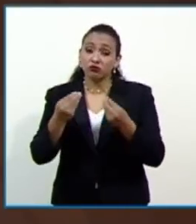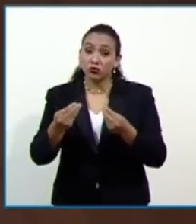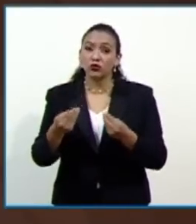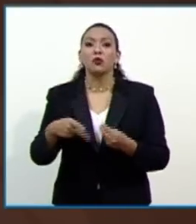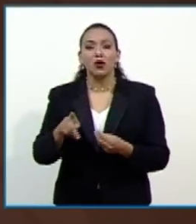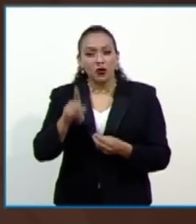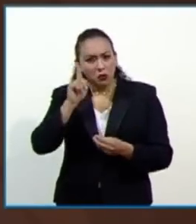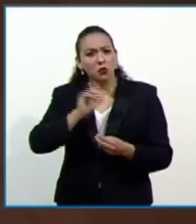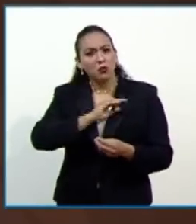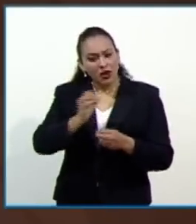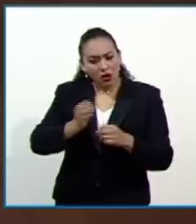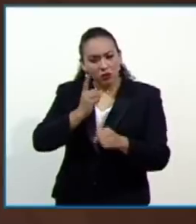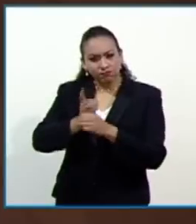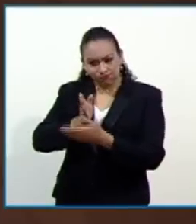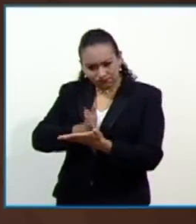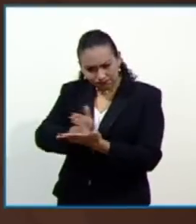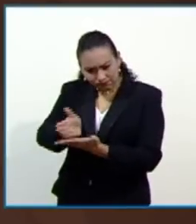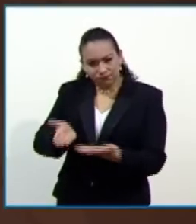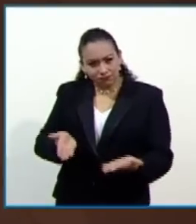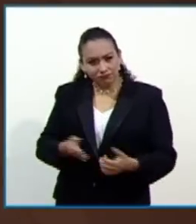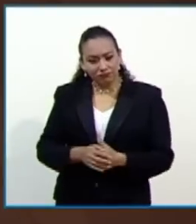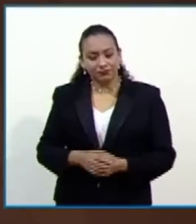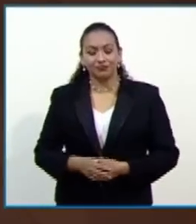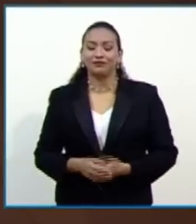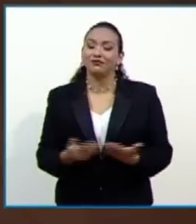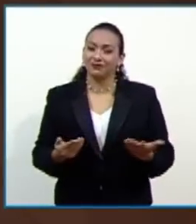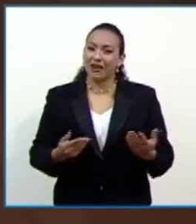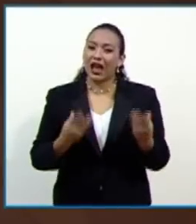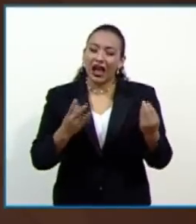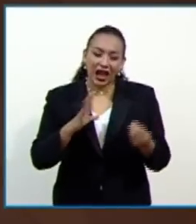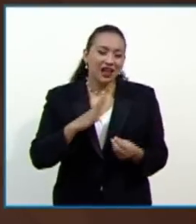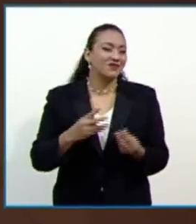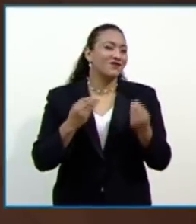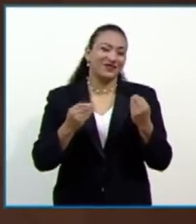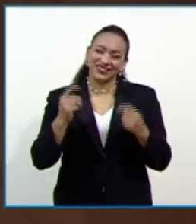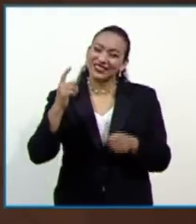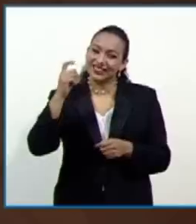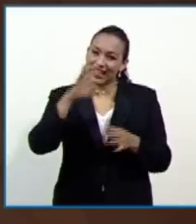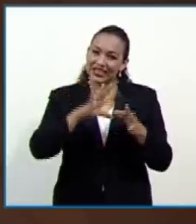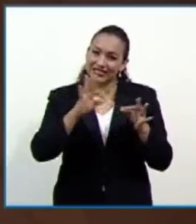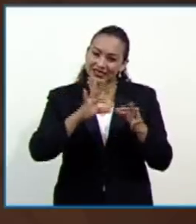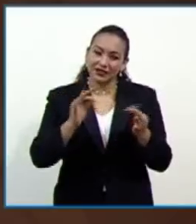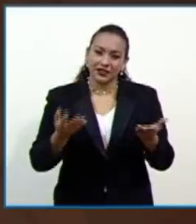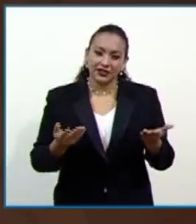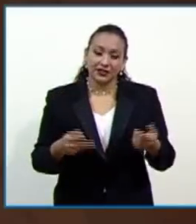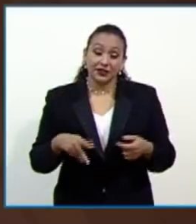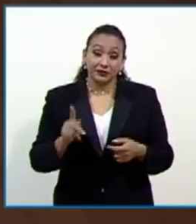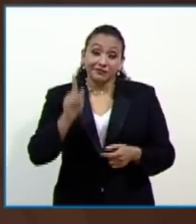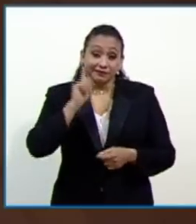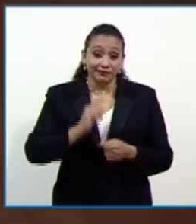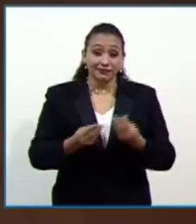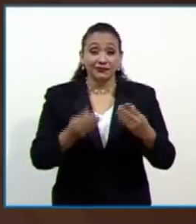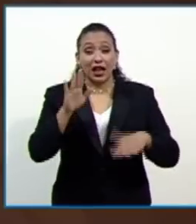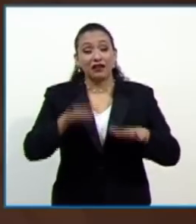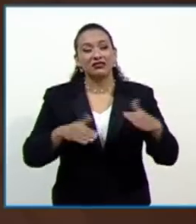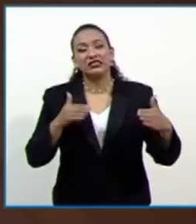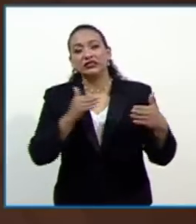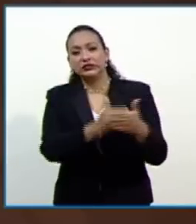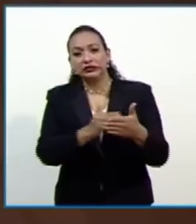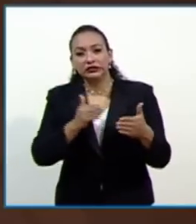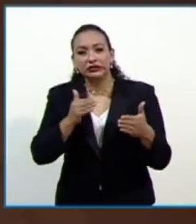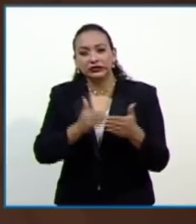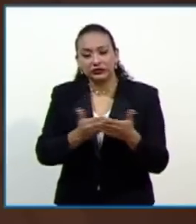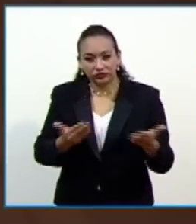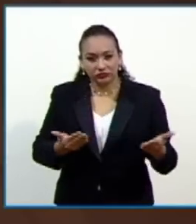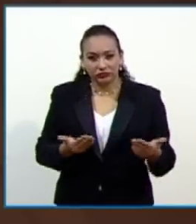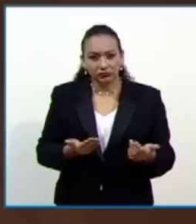el rezago, que es difícil explicar mediante indicadores tradicionales, del acceso